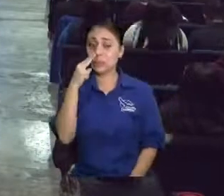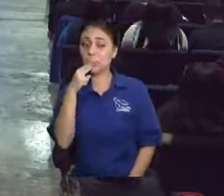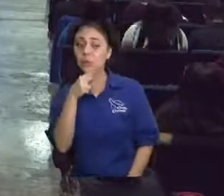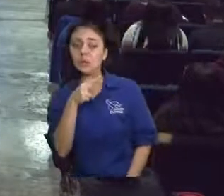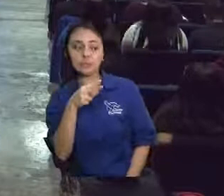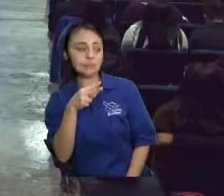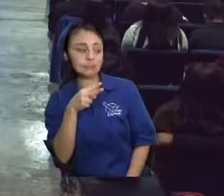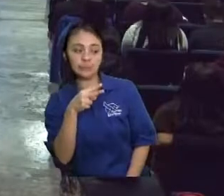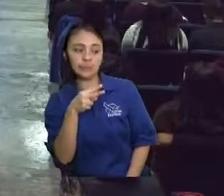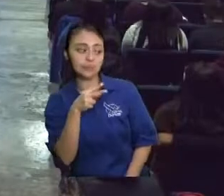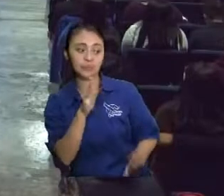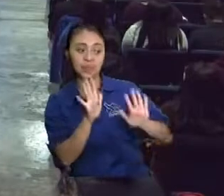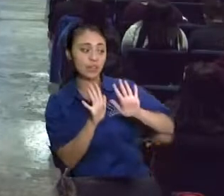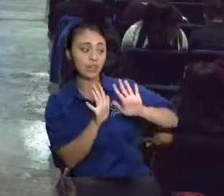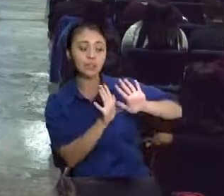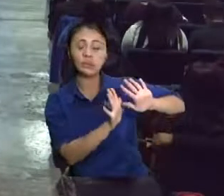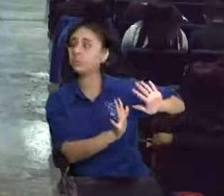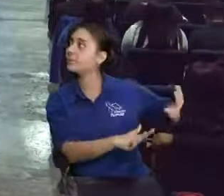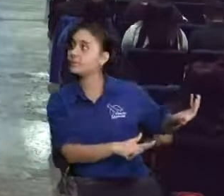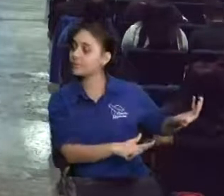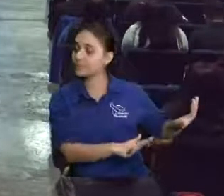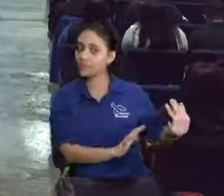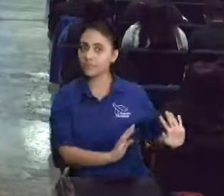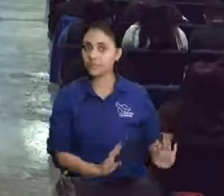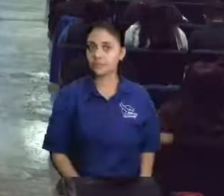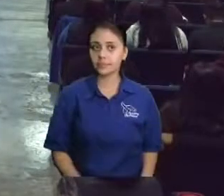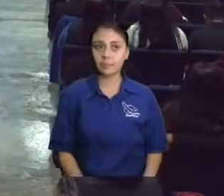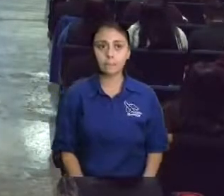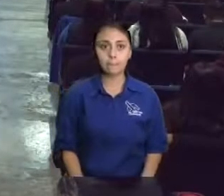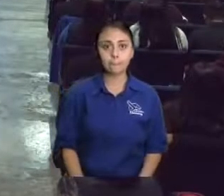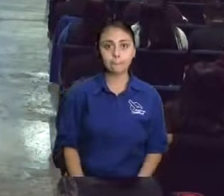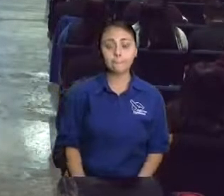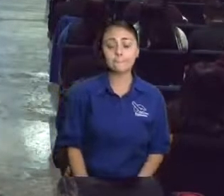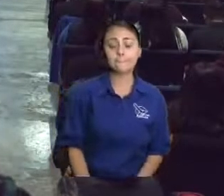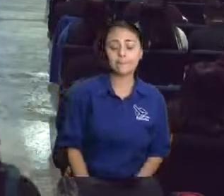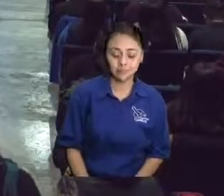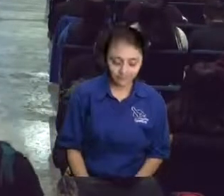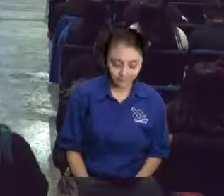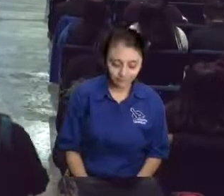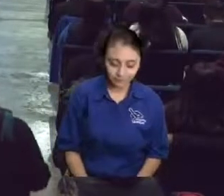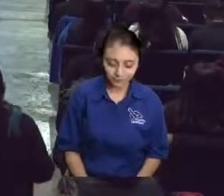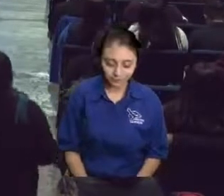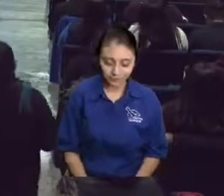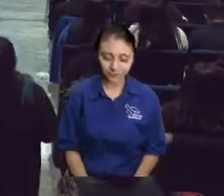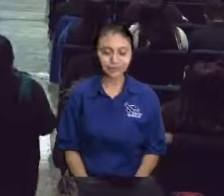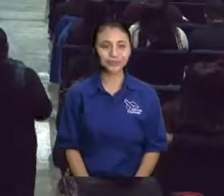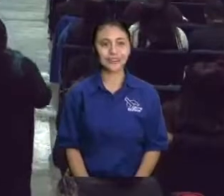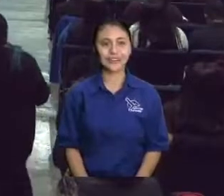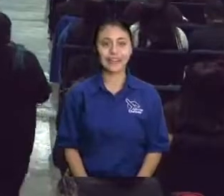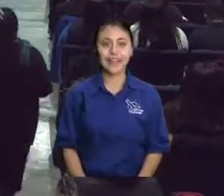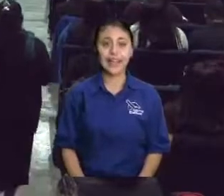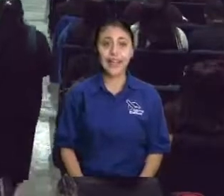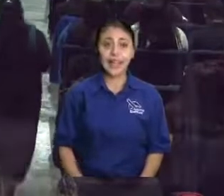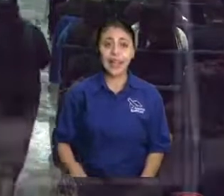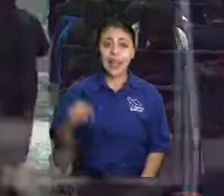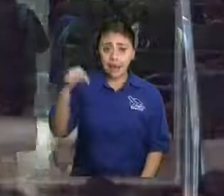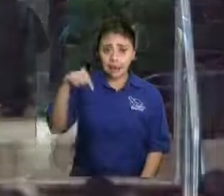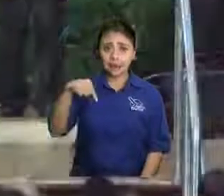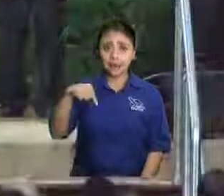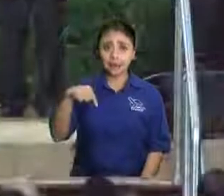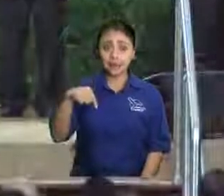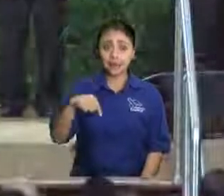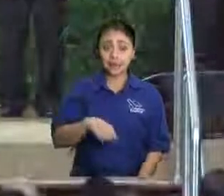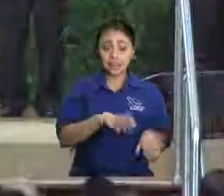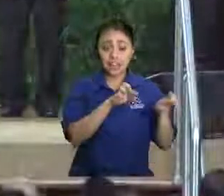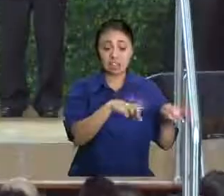menospreció. Si lo trasladamos a este tiempo, si lo ponemos en el momento contemporáneo, hay gente, hermano, que